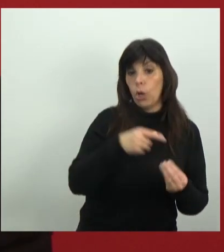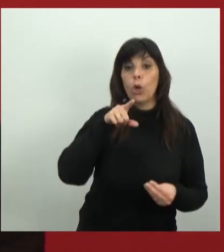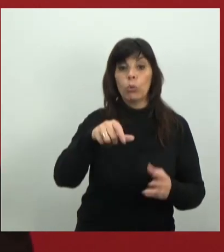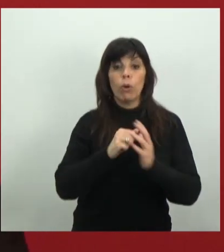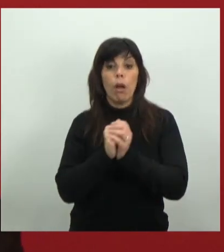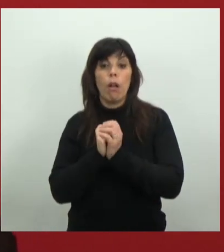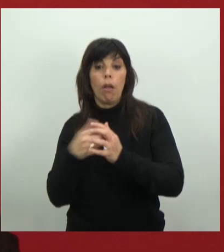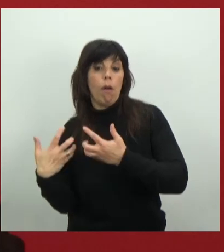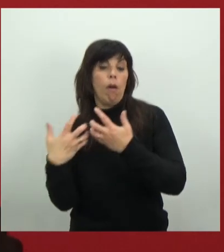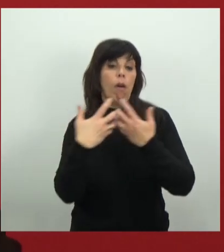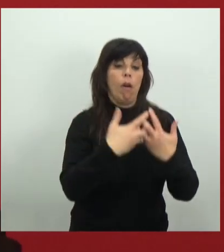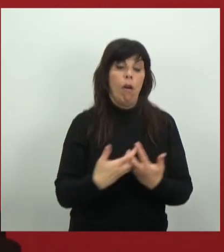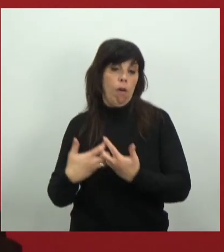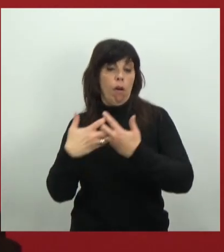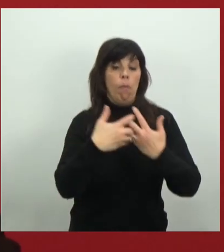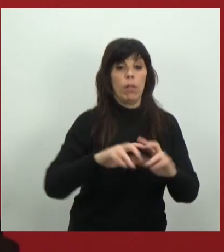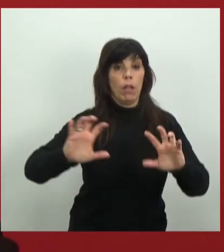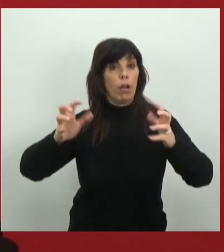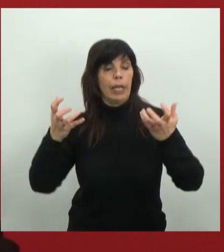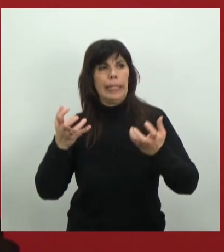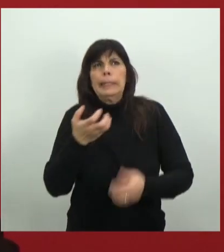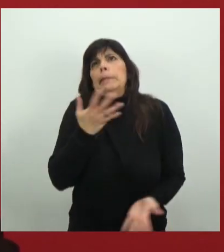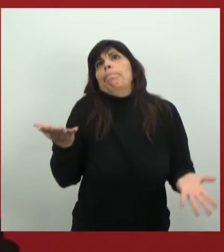¿Qué pasa cuando una persona no te permite orar por él?